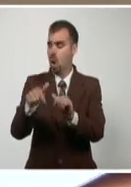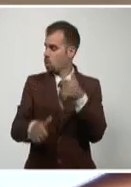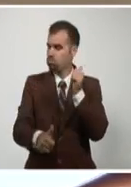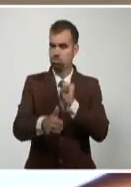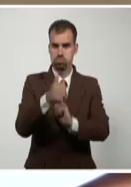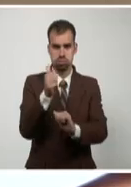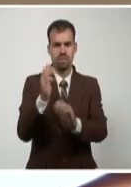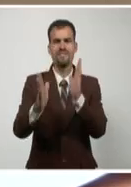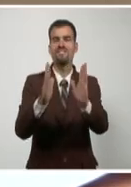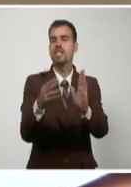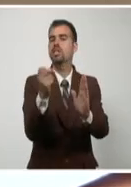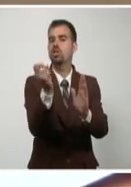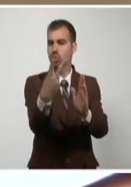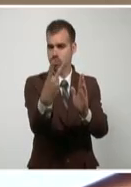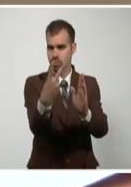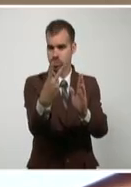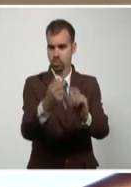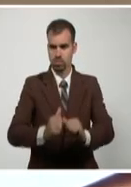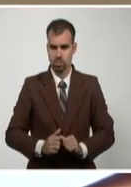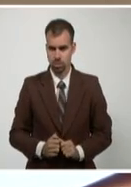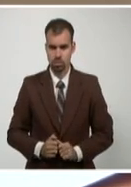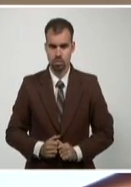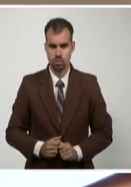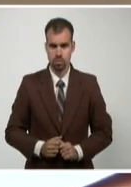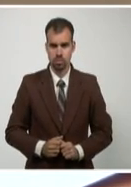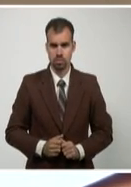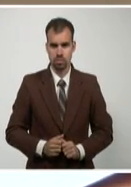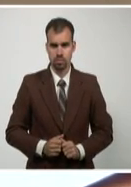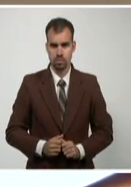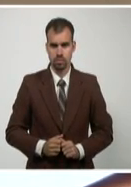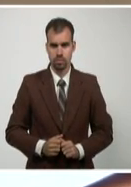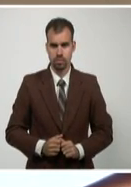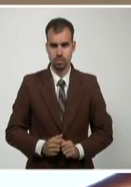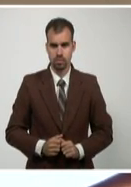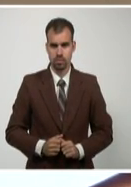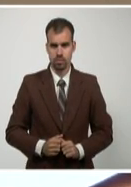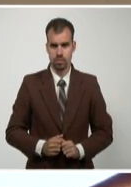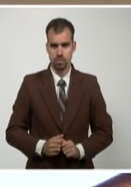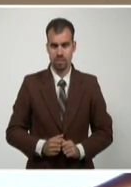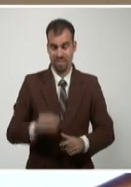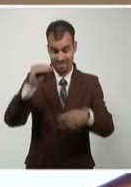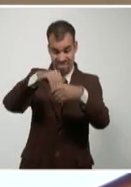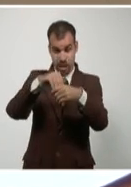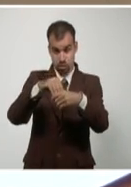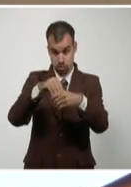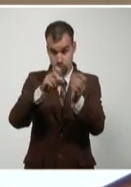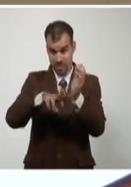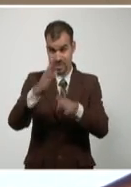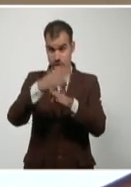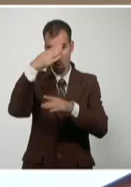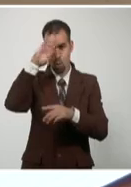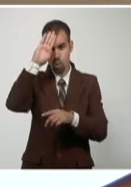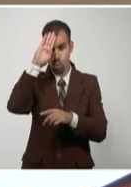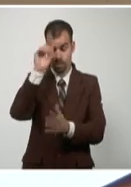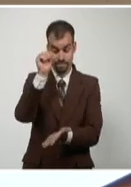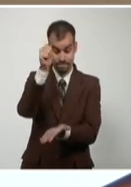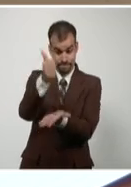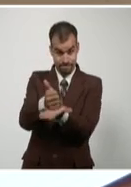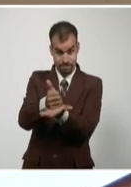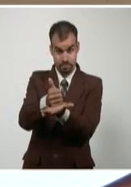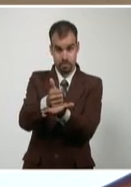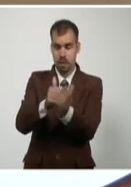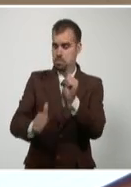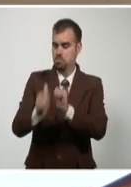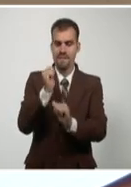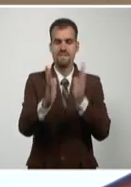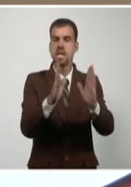de recuperación. Pasar a la fase 1 al municipio Santiago de Cuba, que se encontraba en la fase 2. Y pasar a